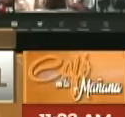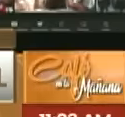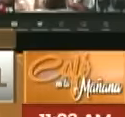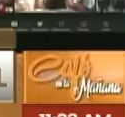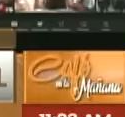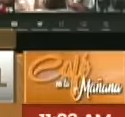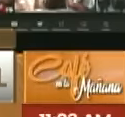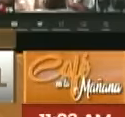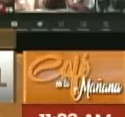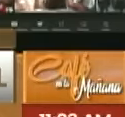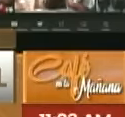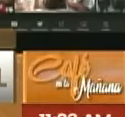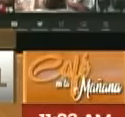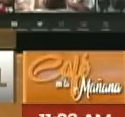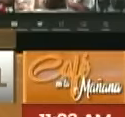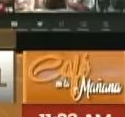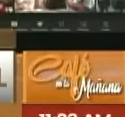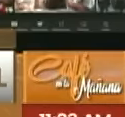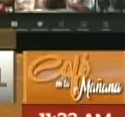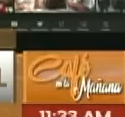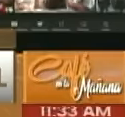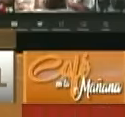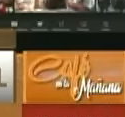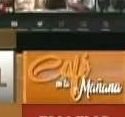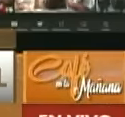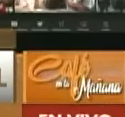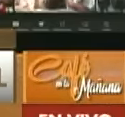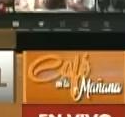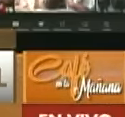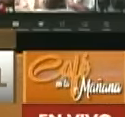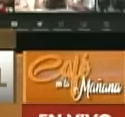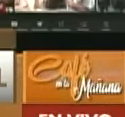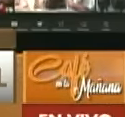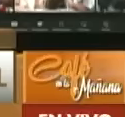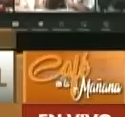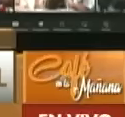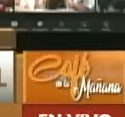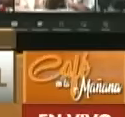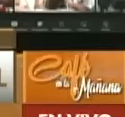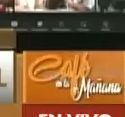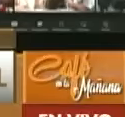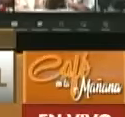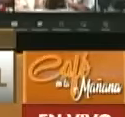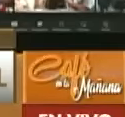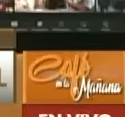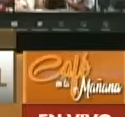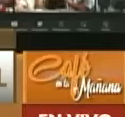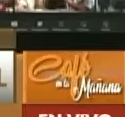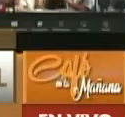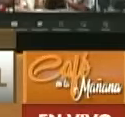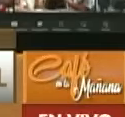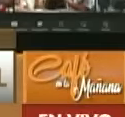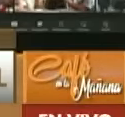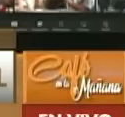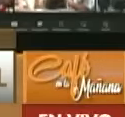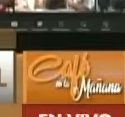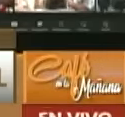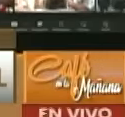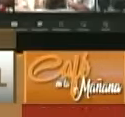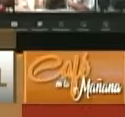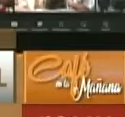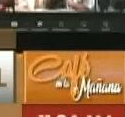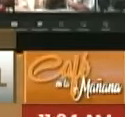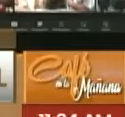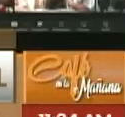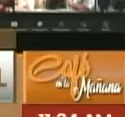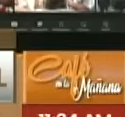año, crecimiento económico, a la gente dirá, ah, pero ¿cómo me llega eso a mí? No, es que te está llegando ya. Ya está llegando porque